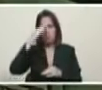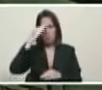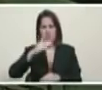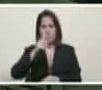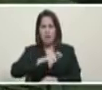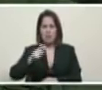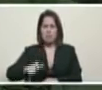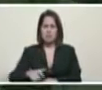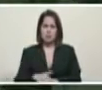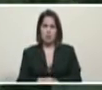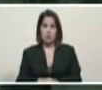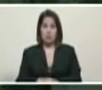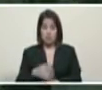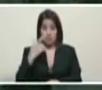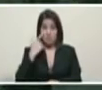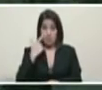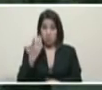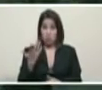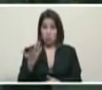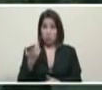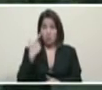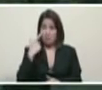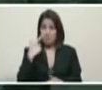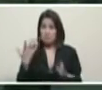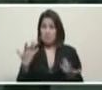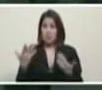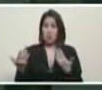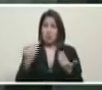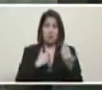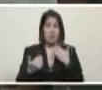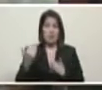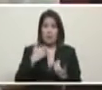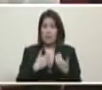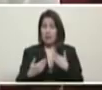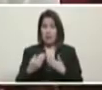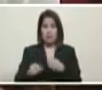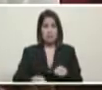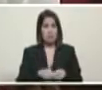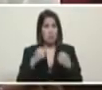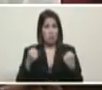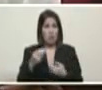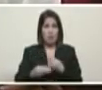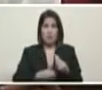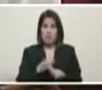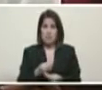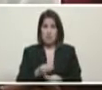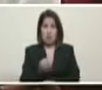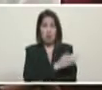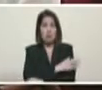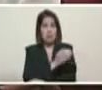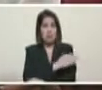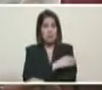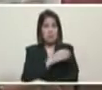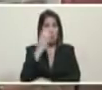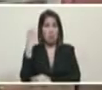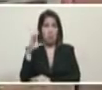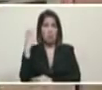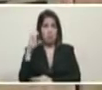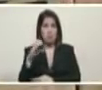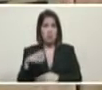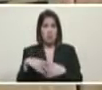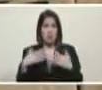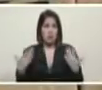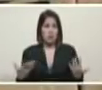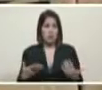dan cuenta? ¿Se dan cuenta el daño que nos hace la guerra colombiana, la oligarquía colombiana, el daño que le hace a la Fuerza